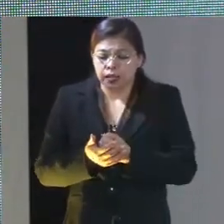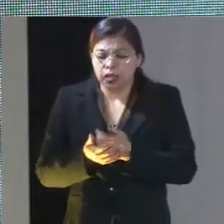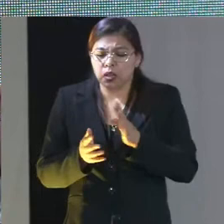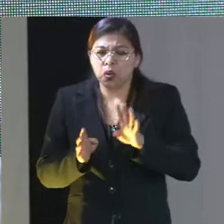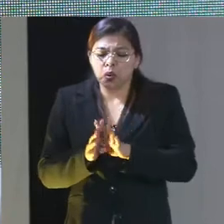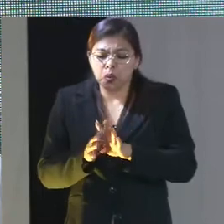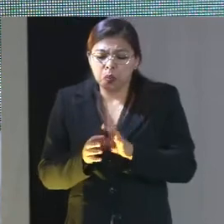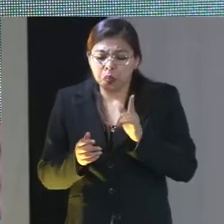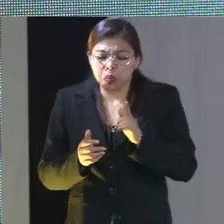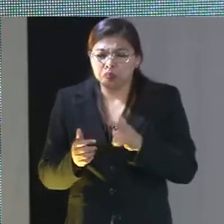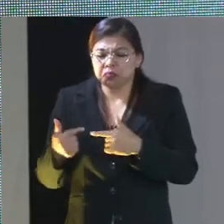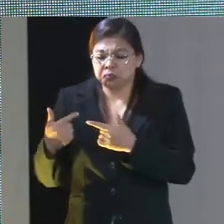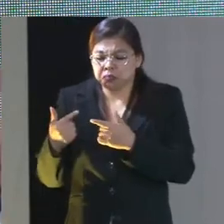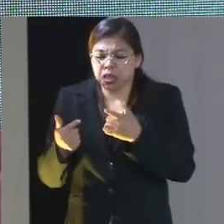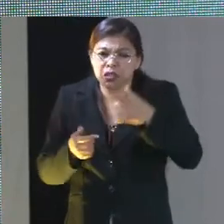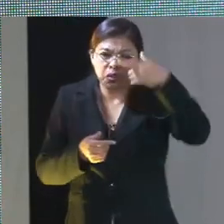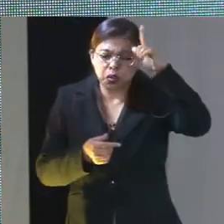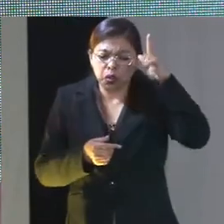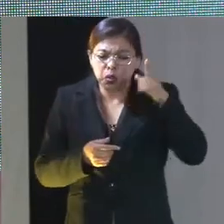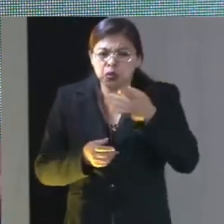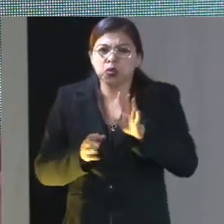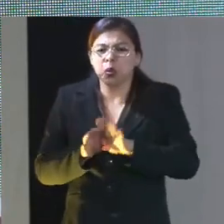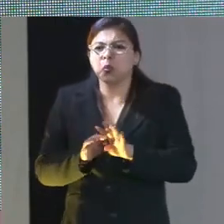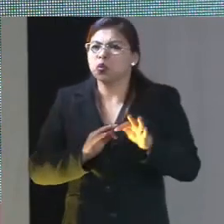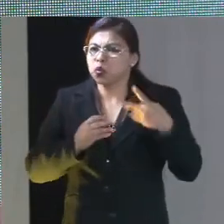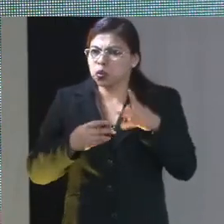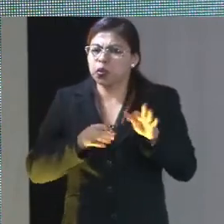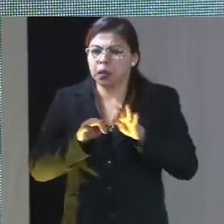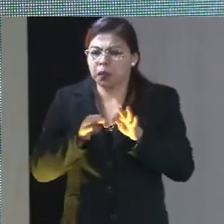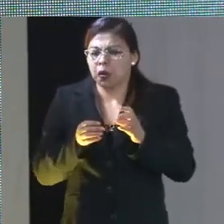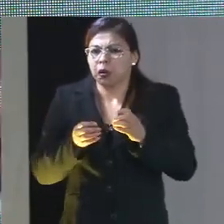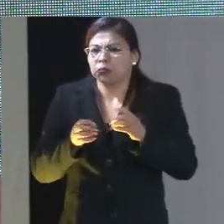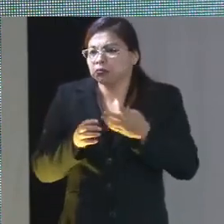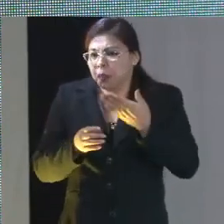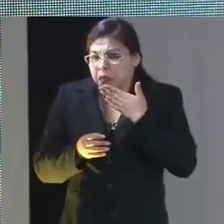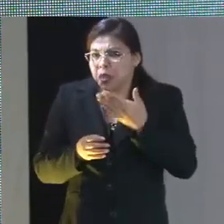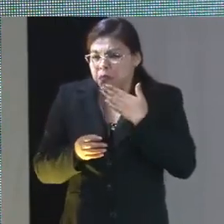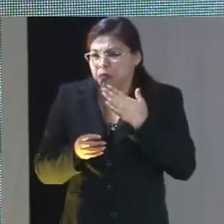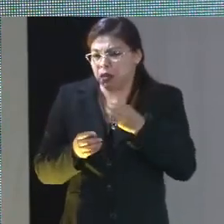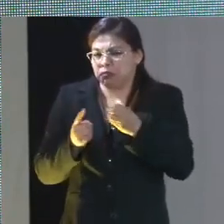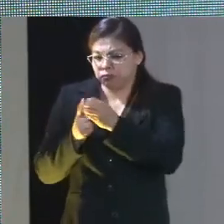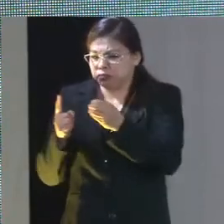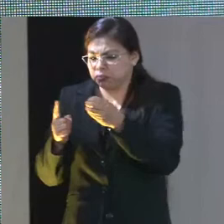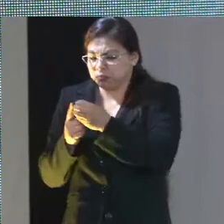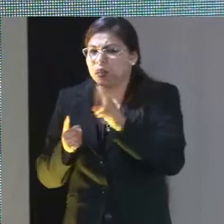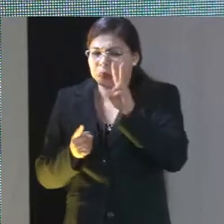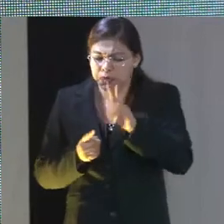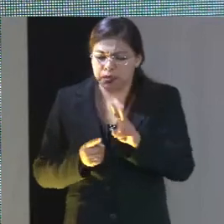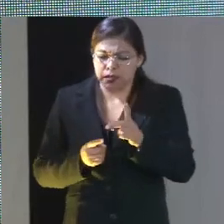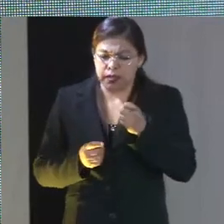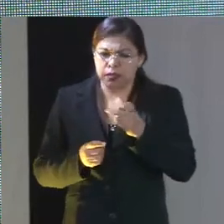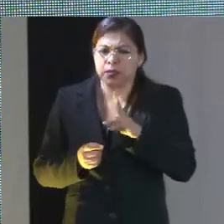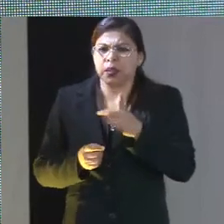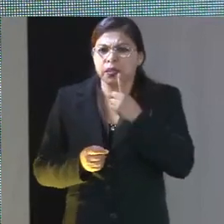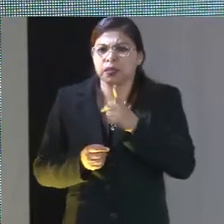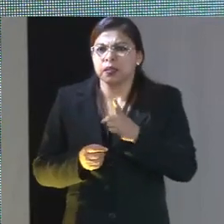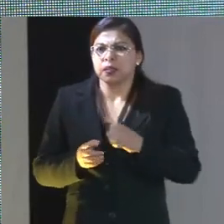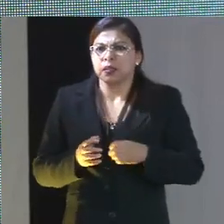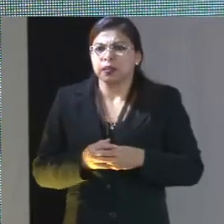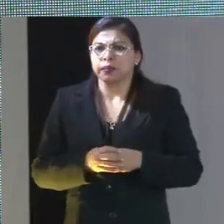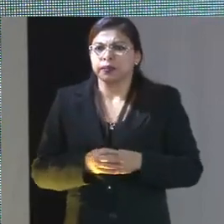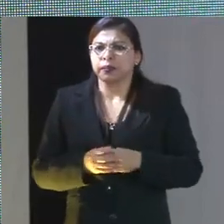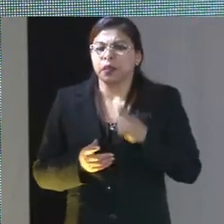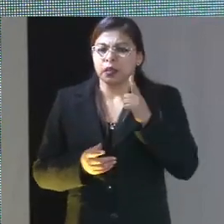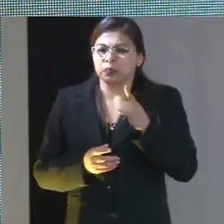los indios, si hubieran estado locos, era una fuerza de trabajo súper organizada. Todo esto es cierto. Y redondea Andrea.